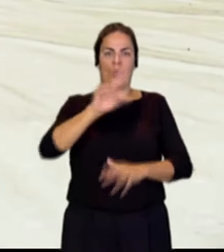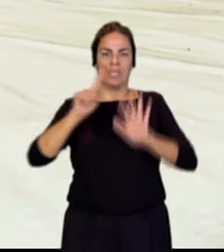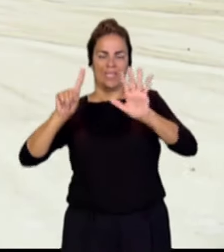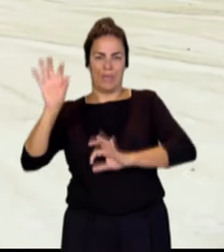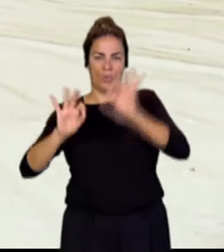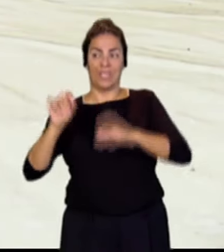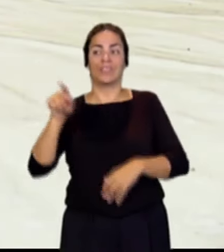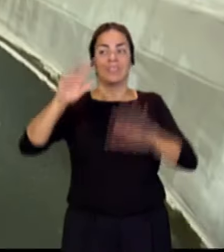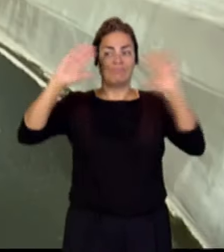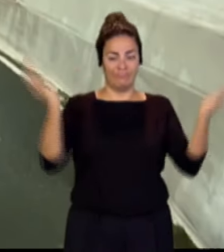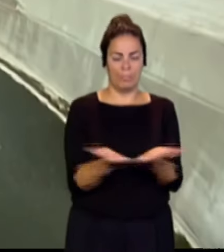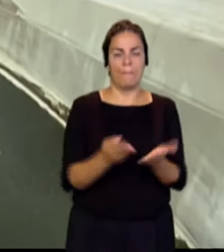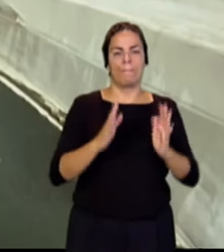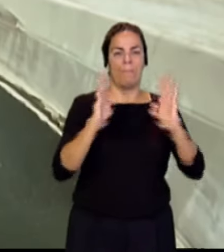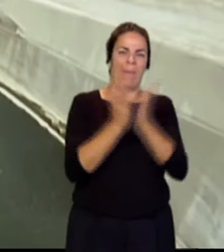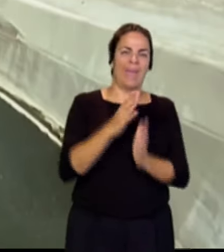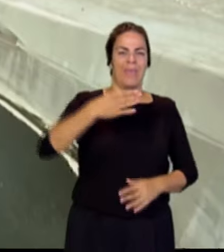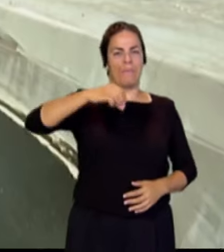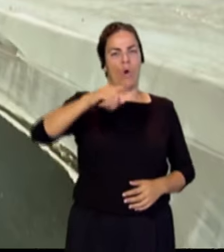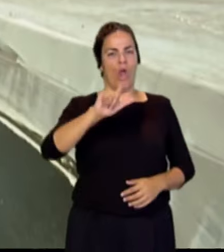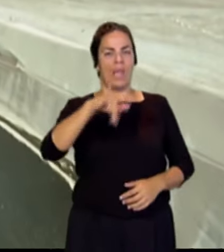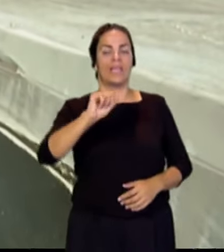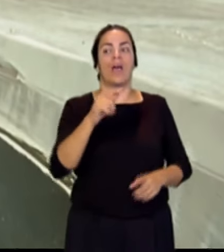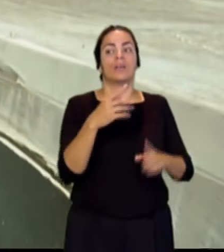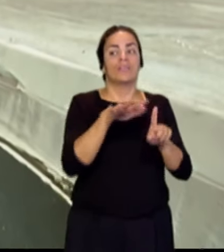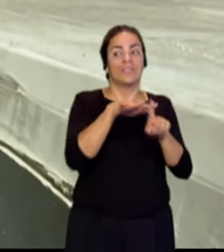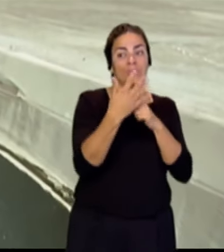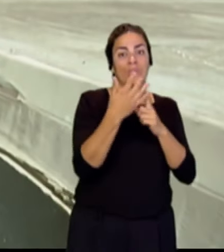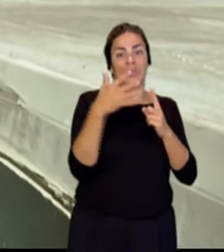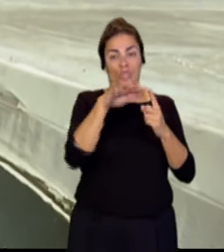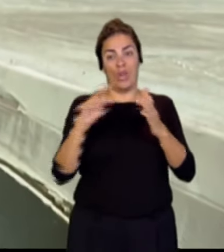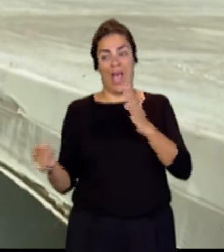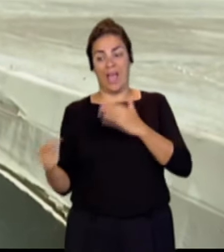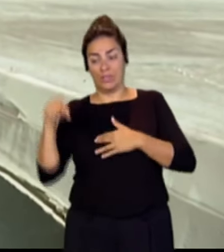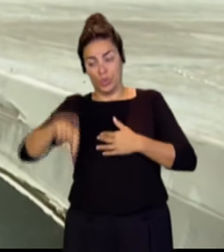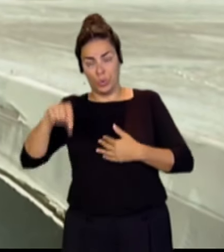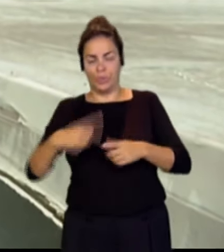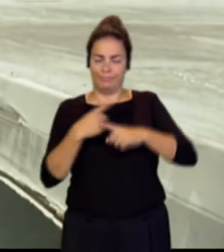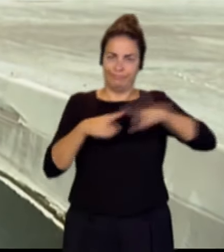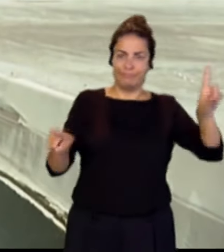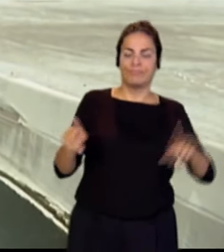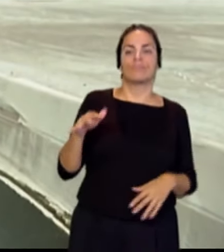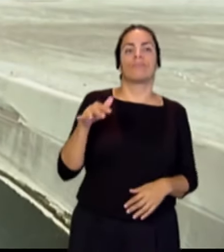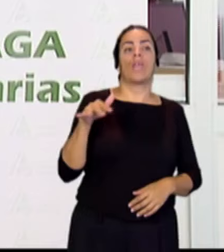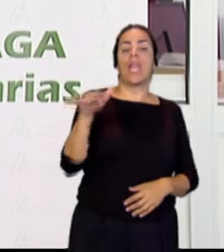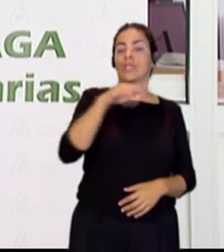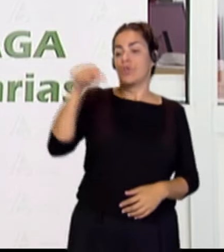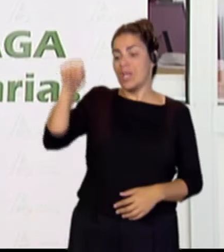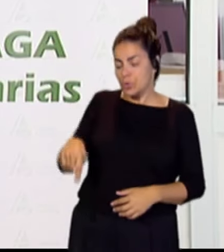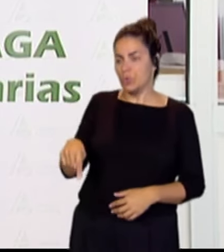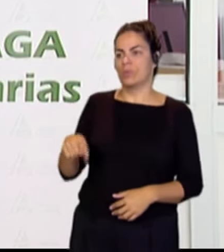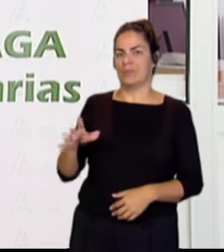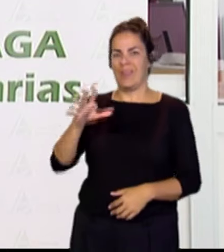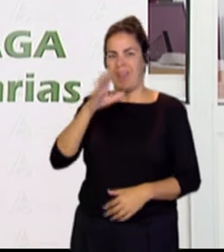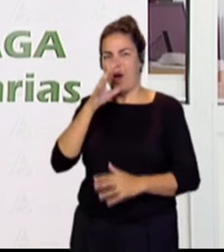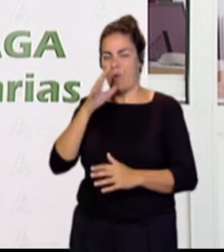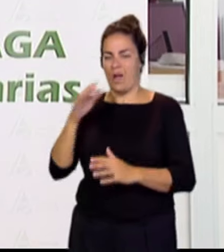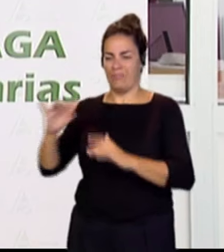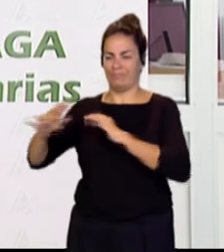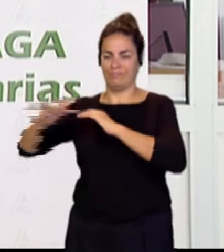Molina con una situación bastante distinta respecto al sur la zona Sur como tiene más agua regenerada agua procedente de la